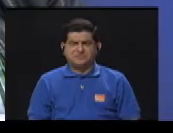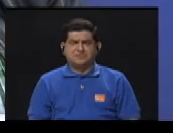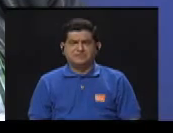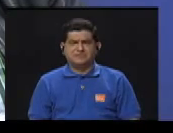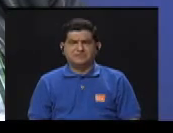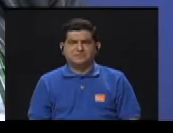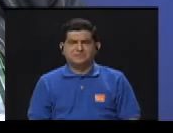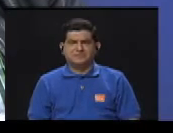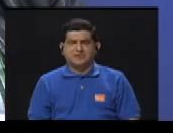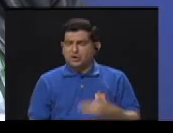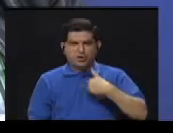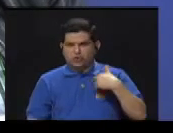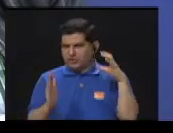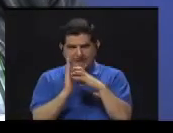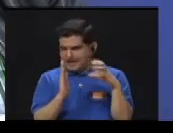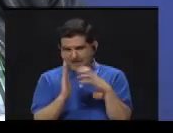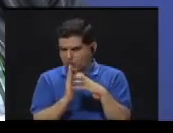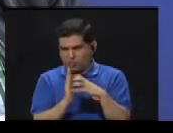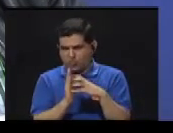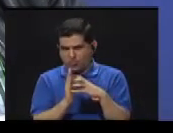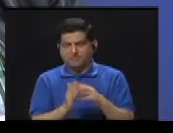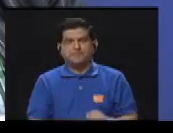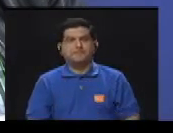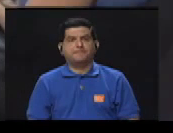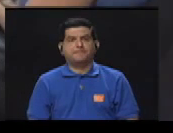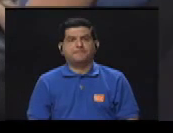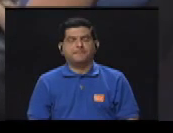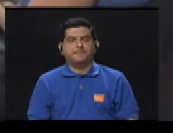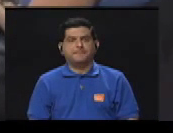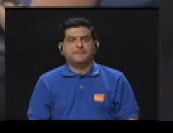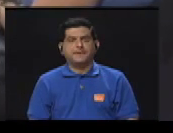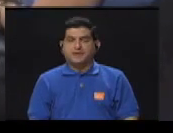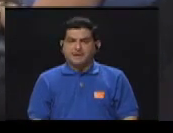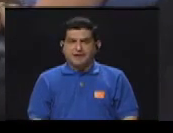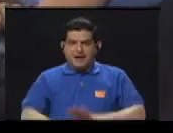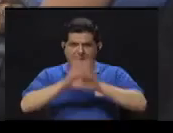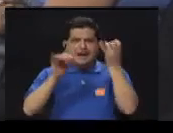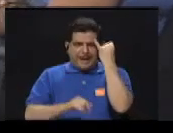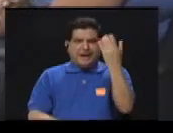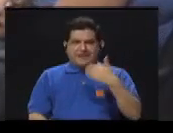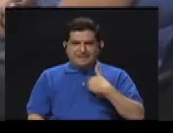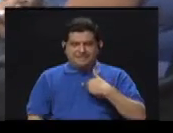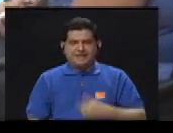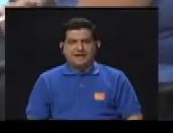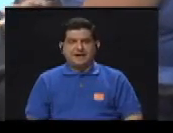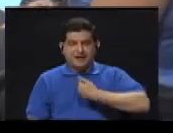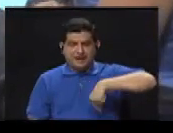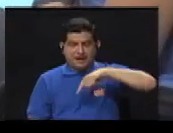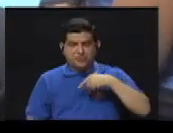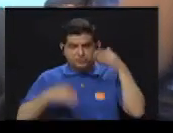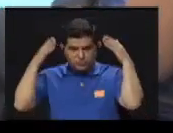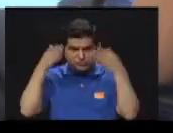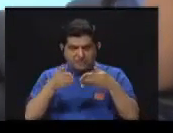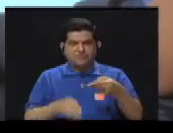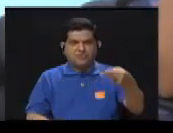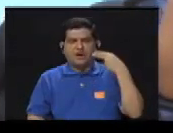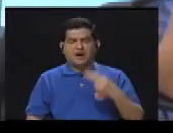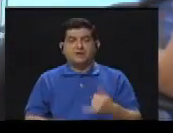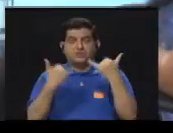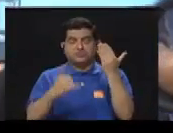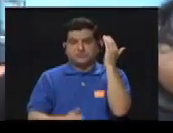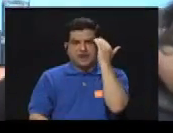cotidiano, sin guión, digamos. Digamos, estaba clara la idea de que nos íbamos a centrar en esa historia una